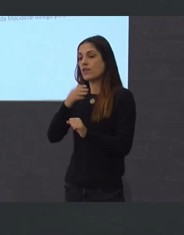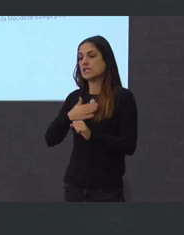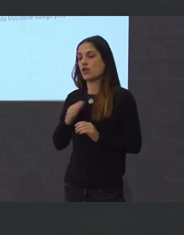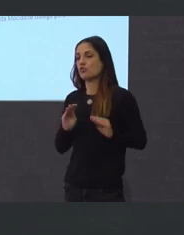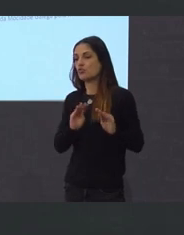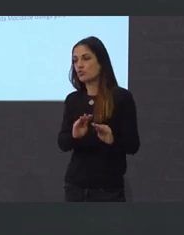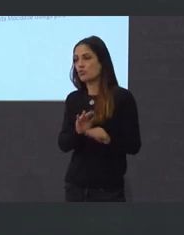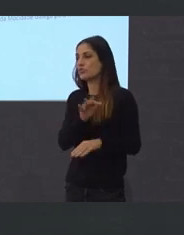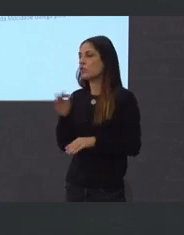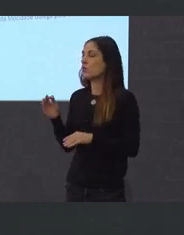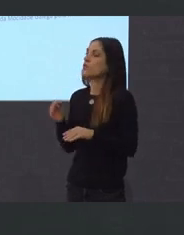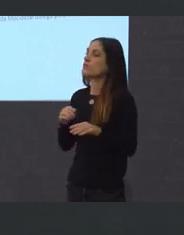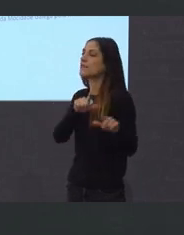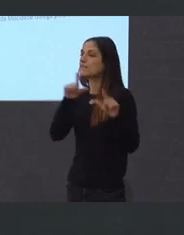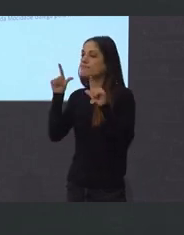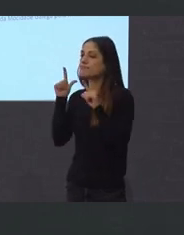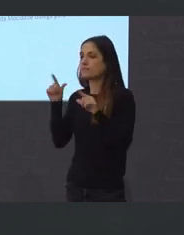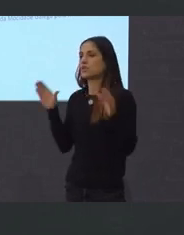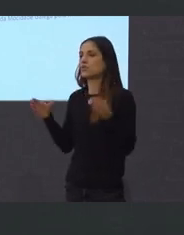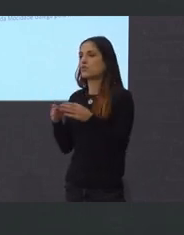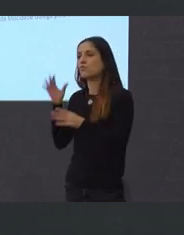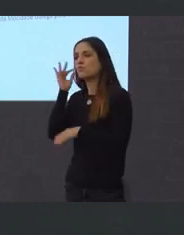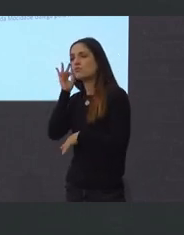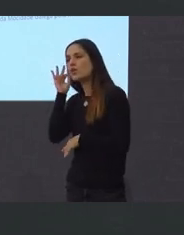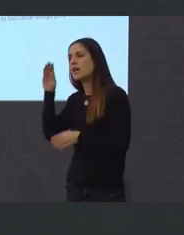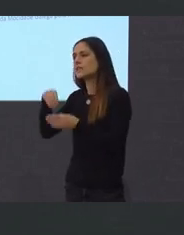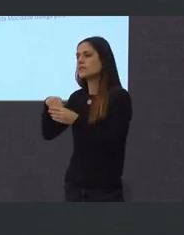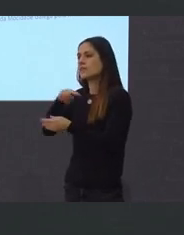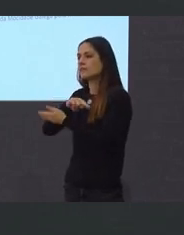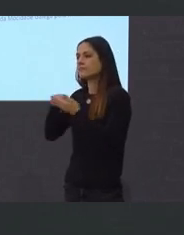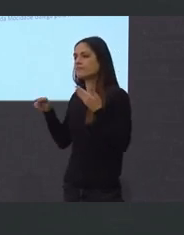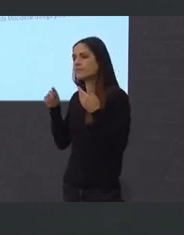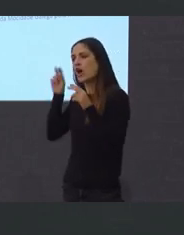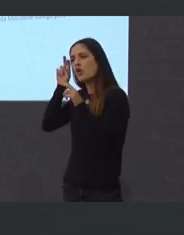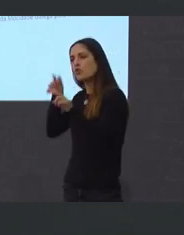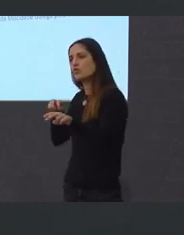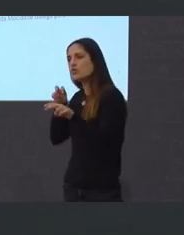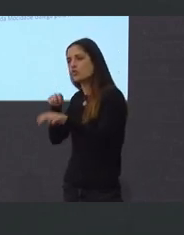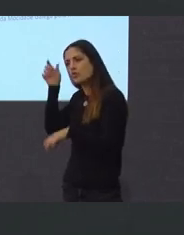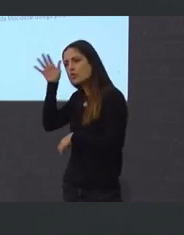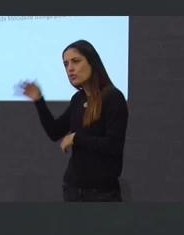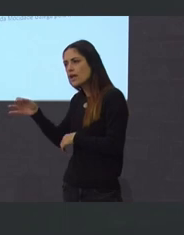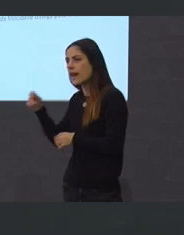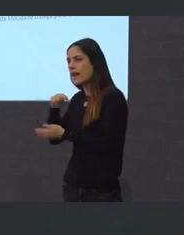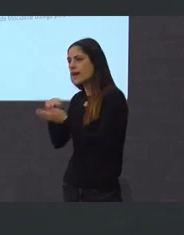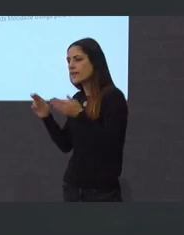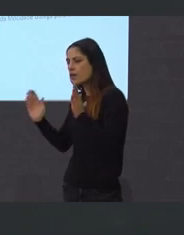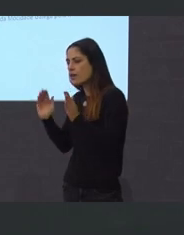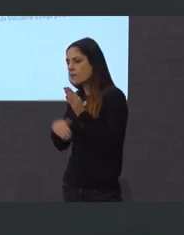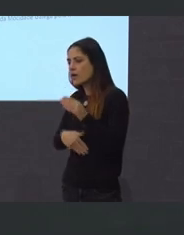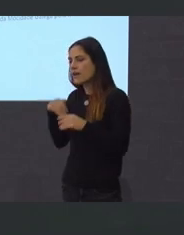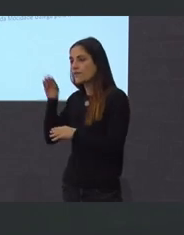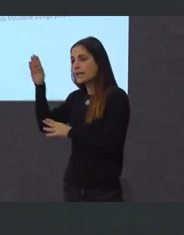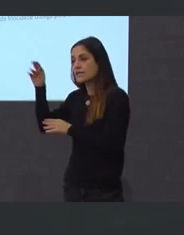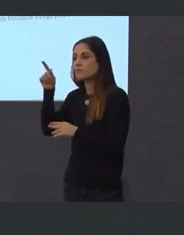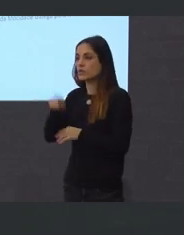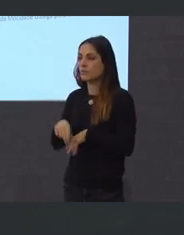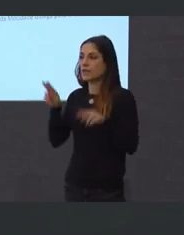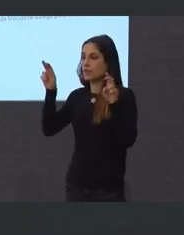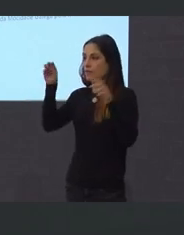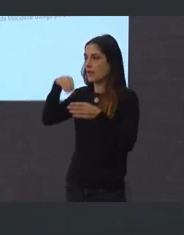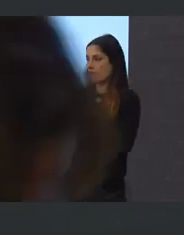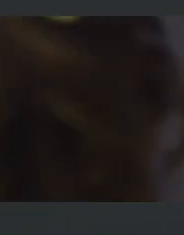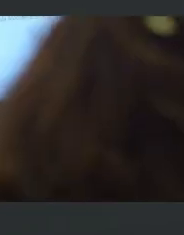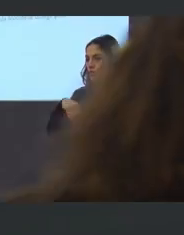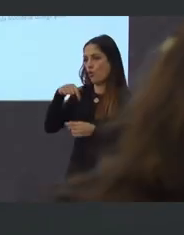en la conflictividad social generada en el medio rural gallego durante el franquismo, que é un dos temas que abarcará tamén